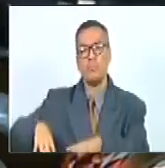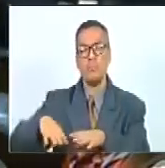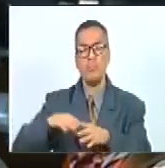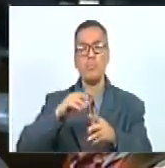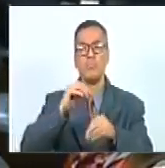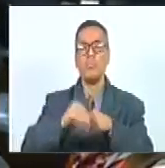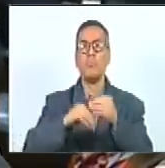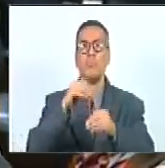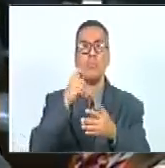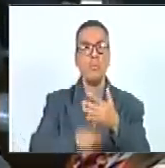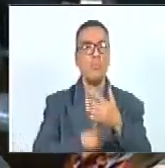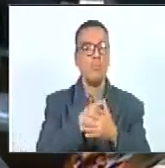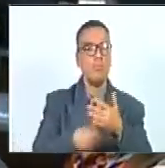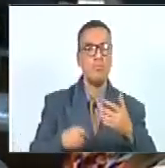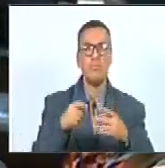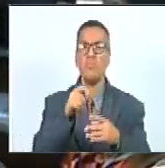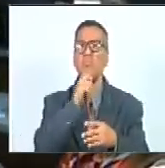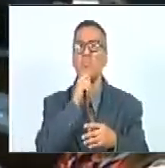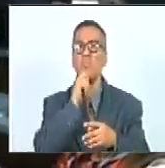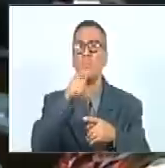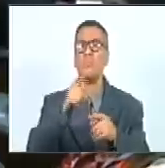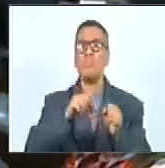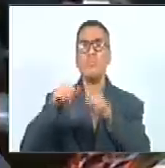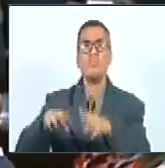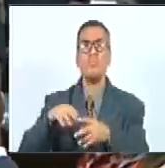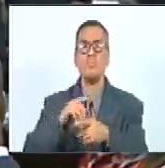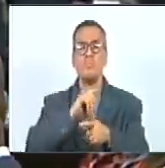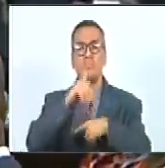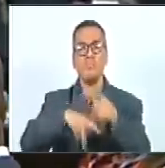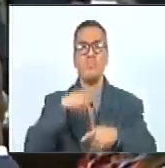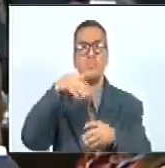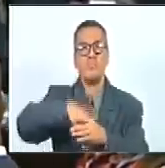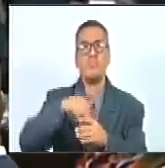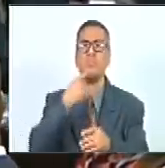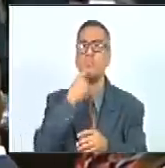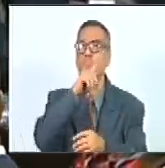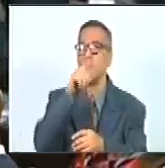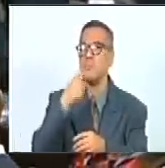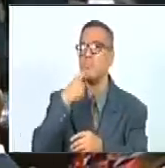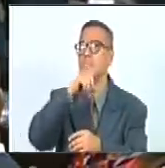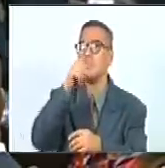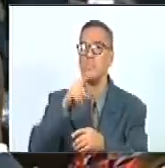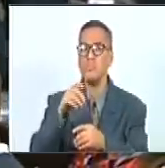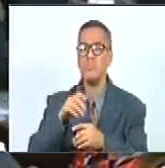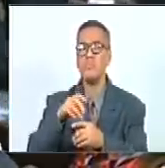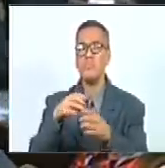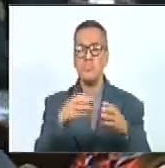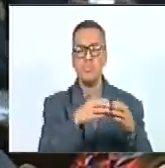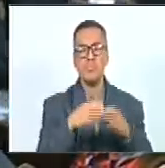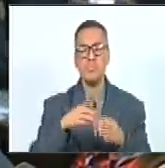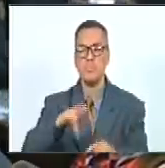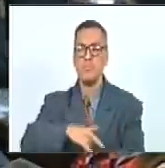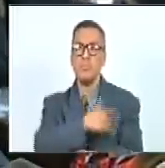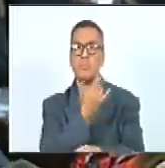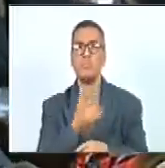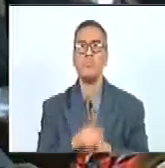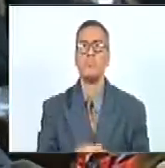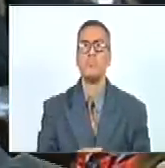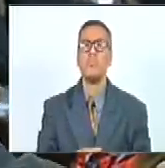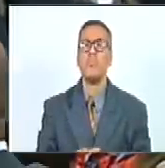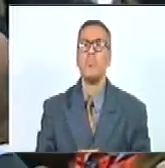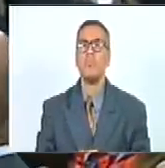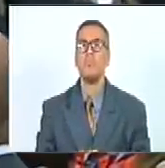electoral. ¿Quiénes son los decanos para suspender un proceso electoral?, se preguntaba la comunidad universitaria.